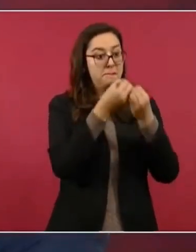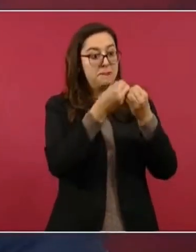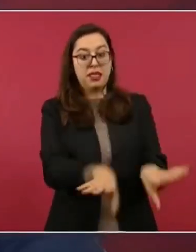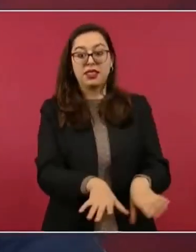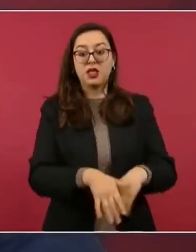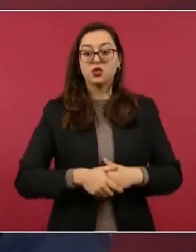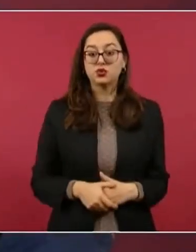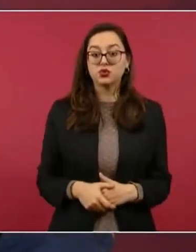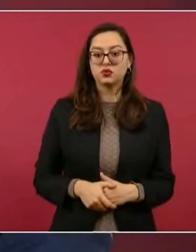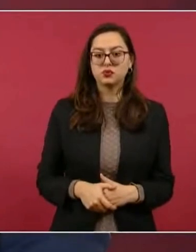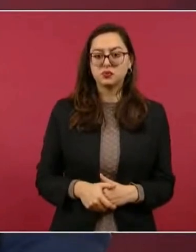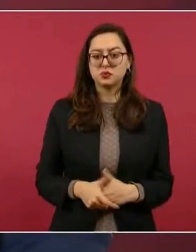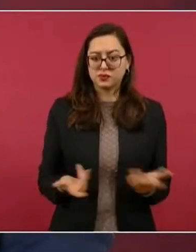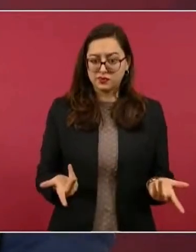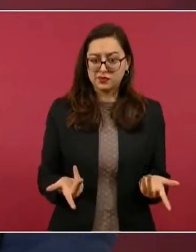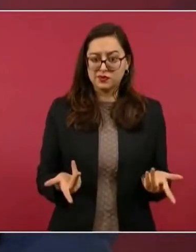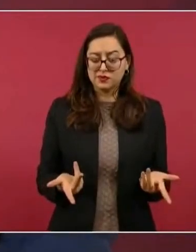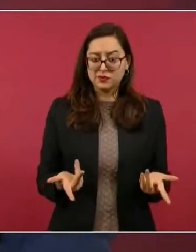Pero de eso